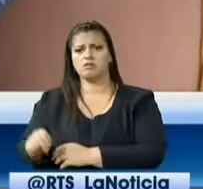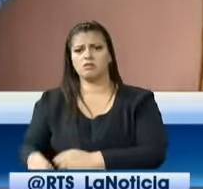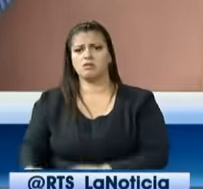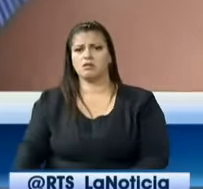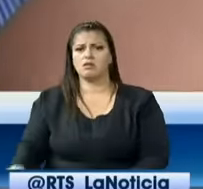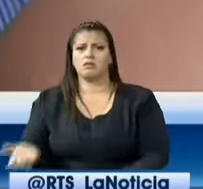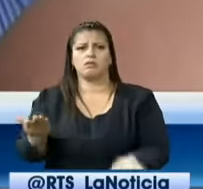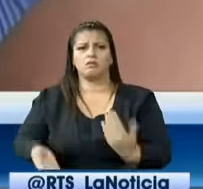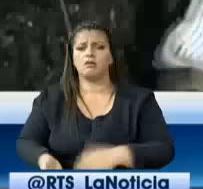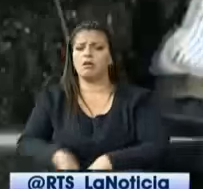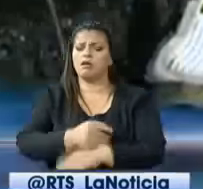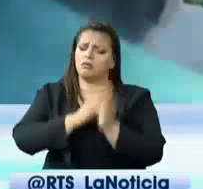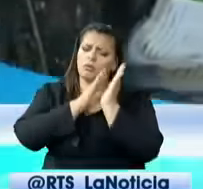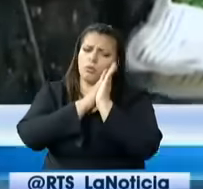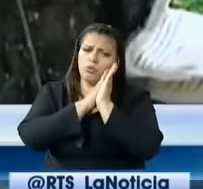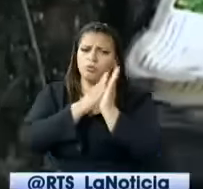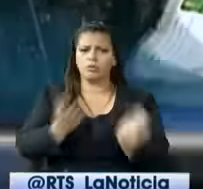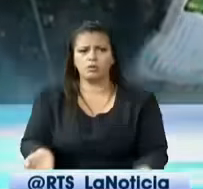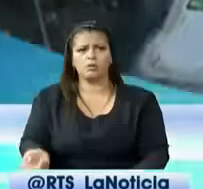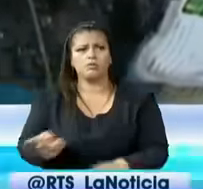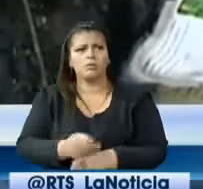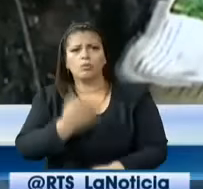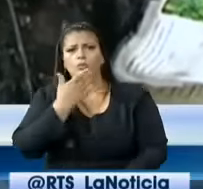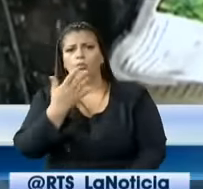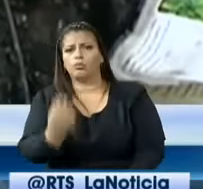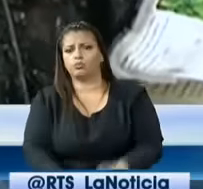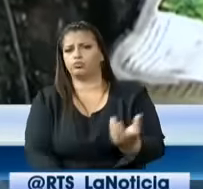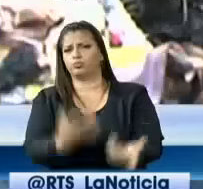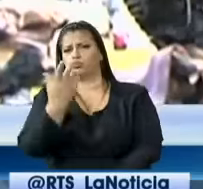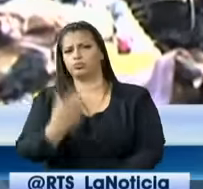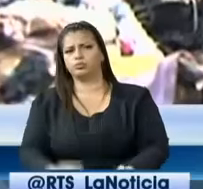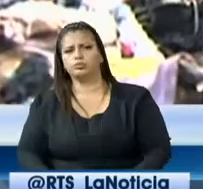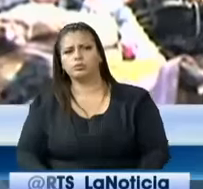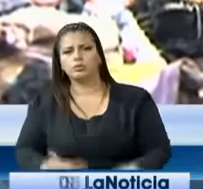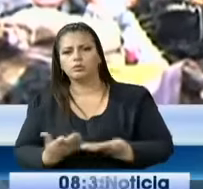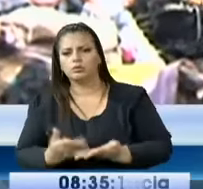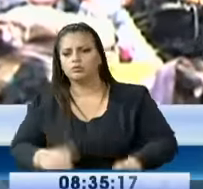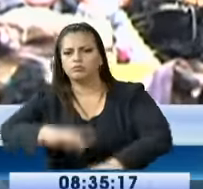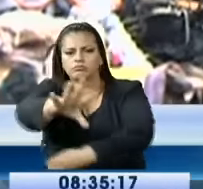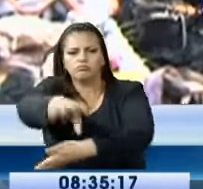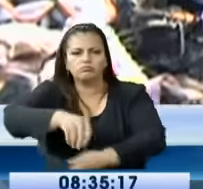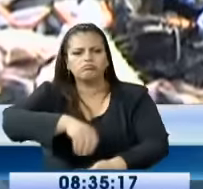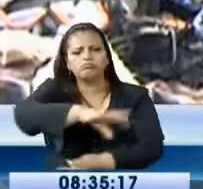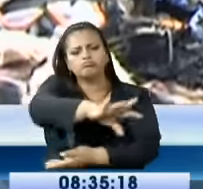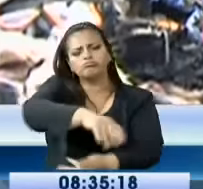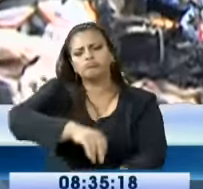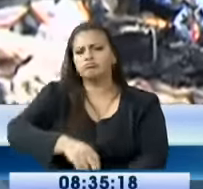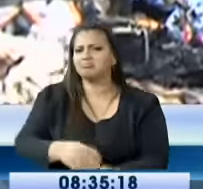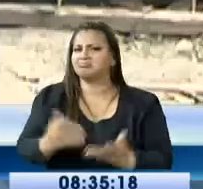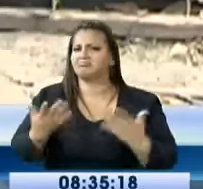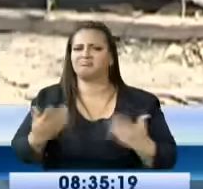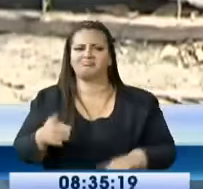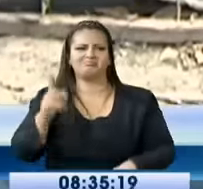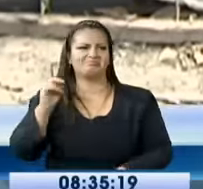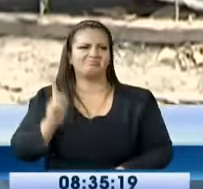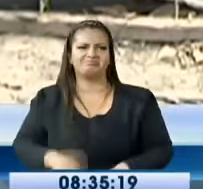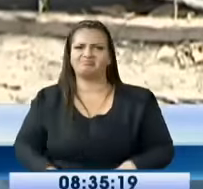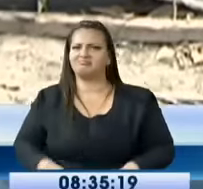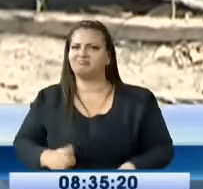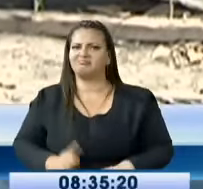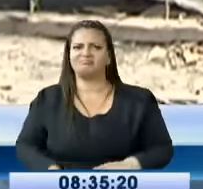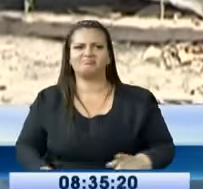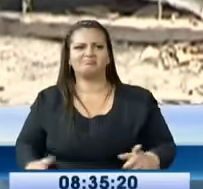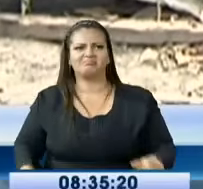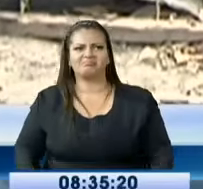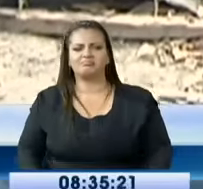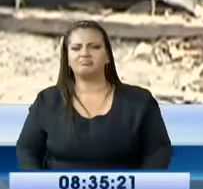explico, mi nieta se quema. Sin embargo, poco fue lo que se pudo rescatar de este siniestro que dejó afectada a una familia y que dicen que el